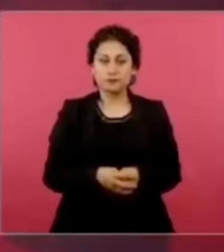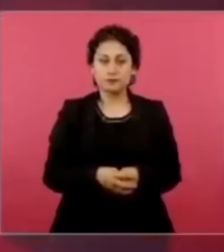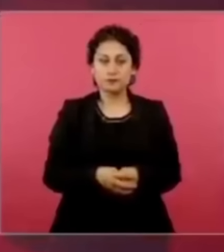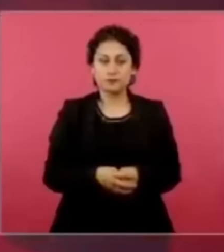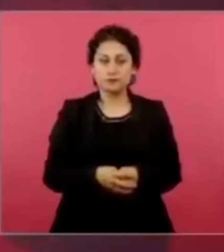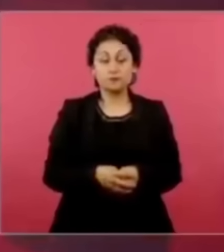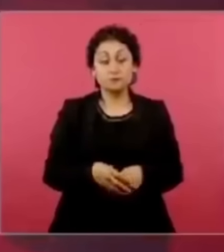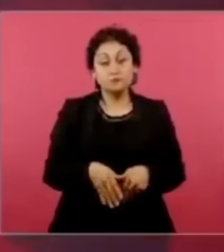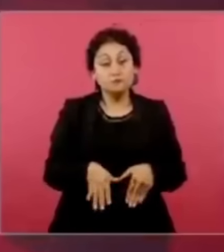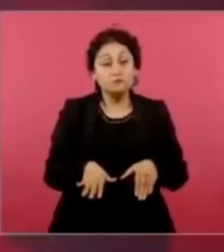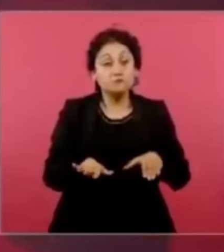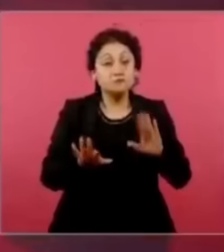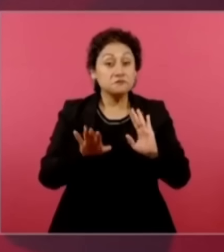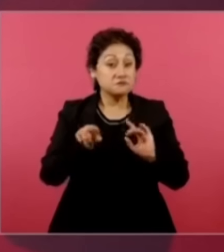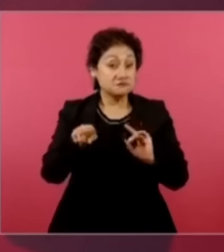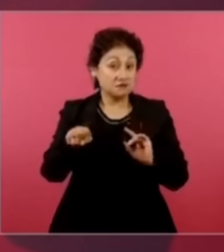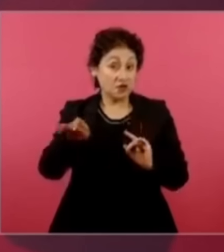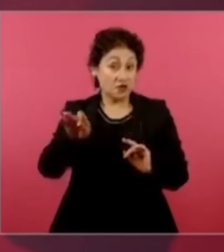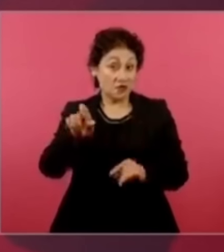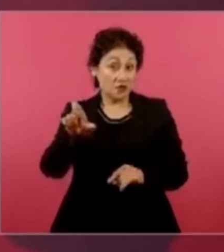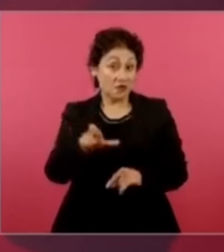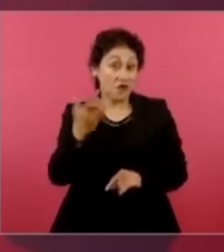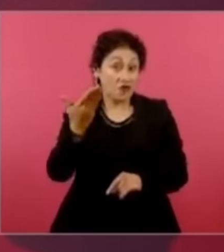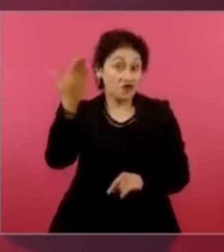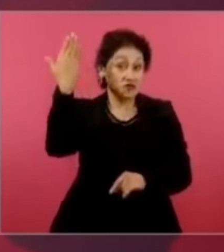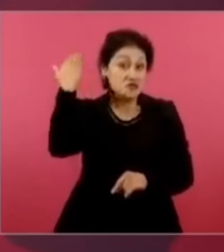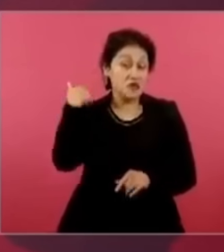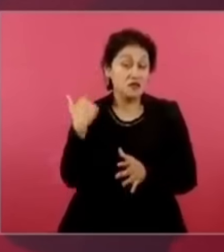iba a acabar con las tepocatas,